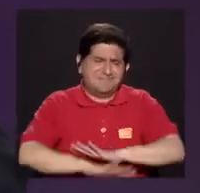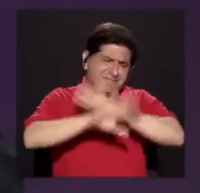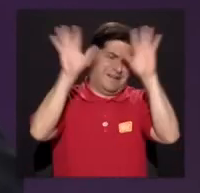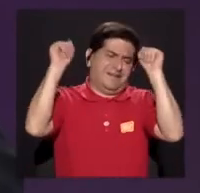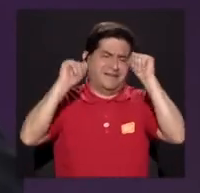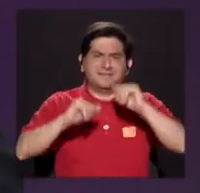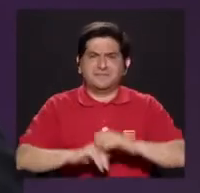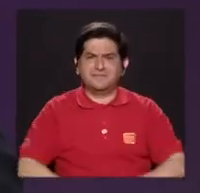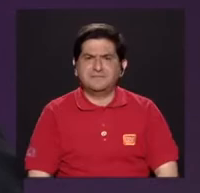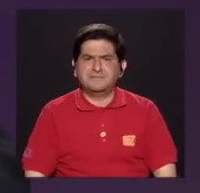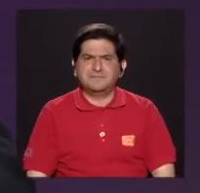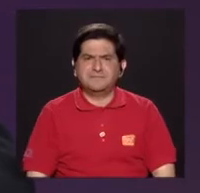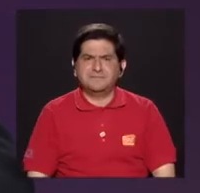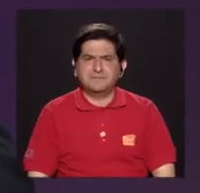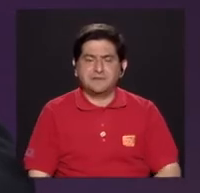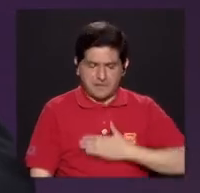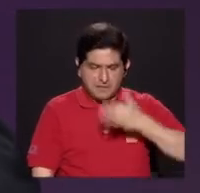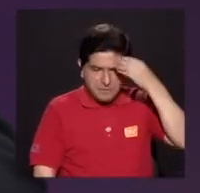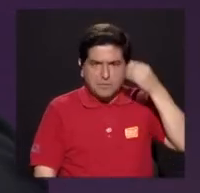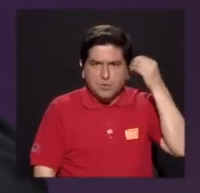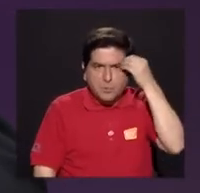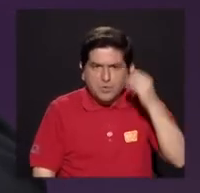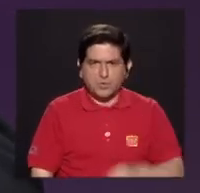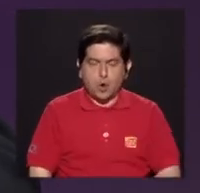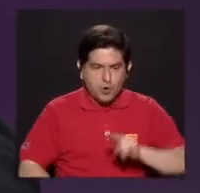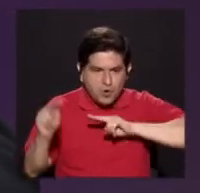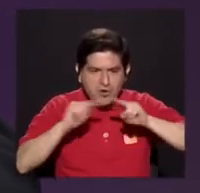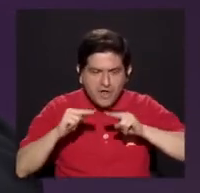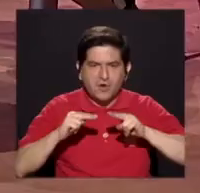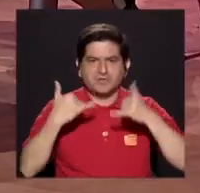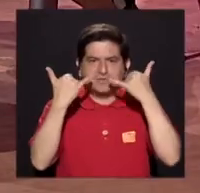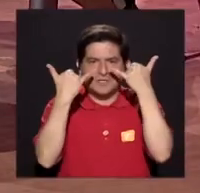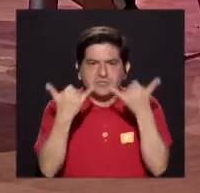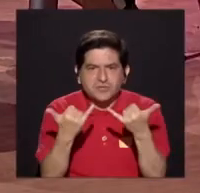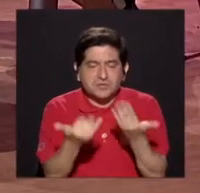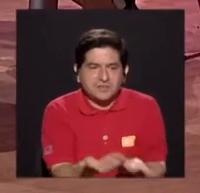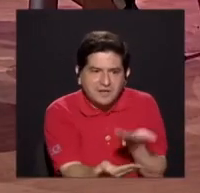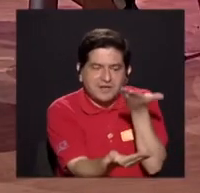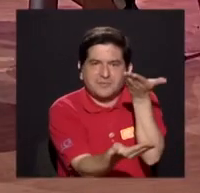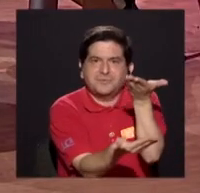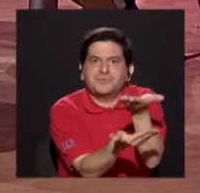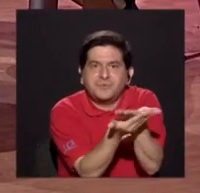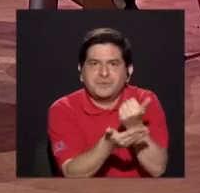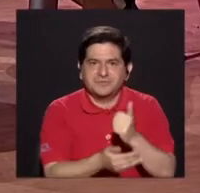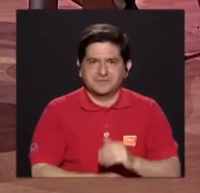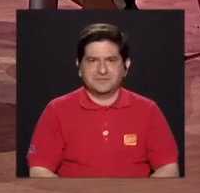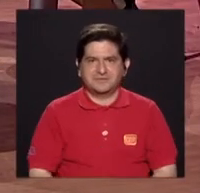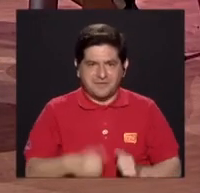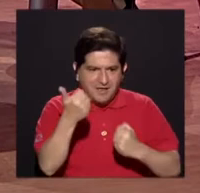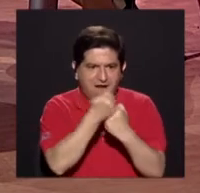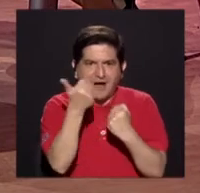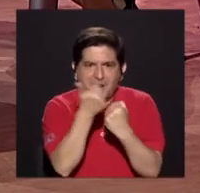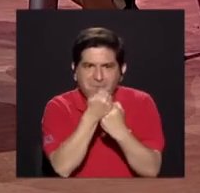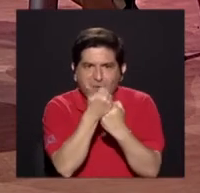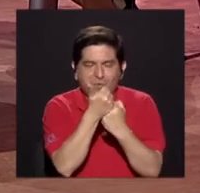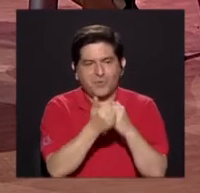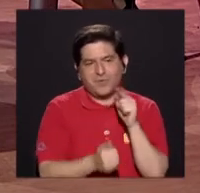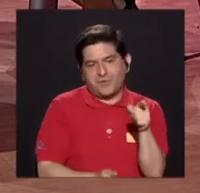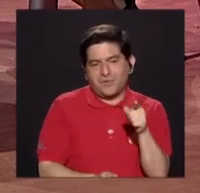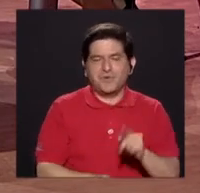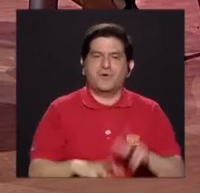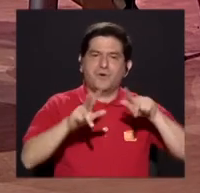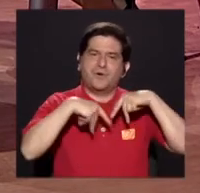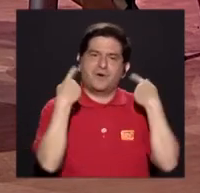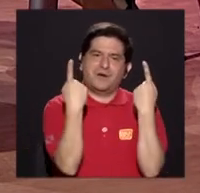¡Claro! Ese es mi punto. Había una negociación donde se ofreció apoyar en esto al